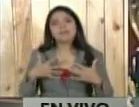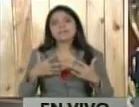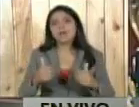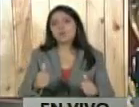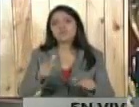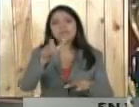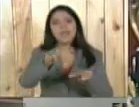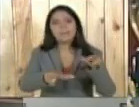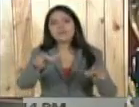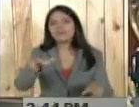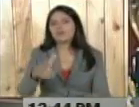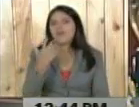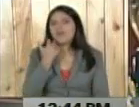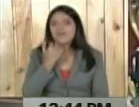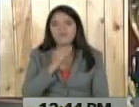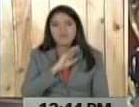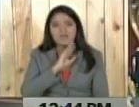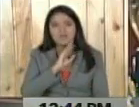enfermos,